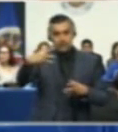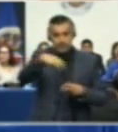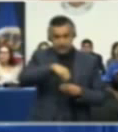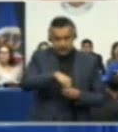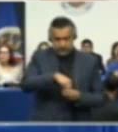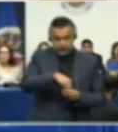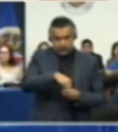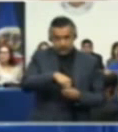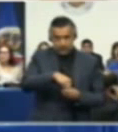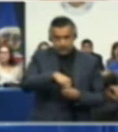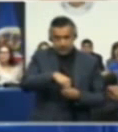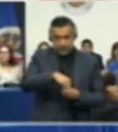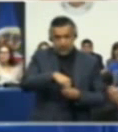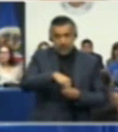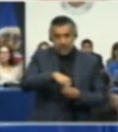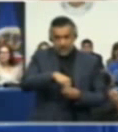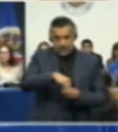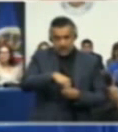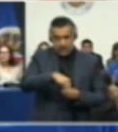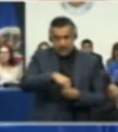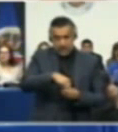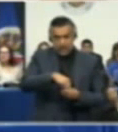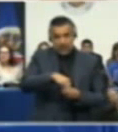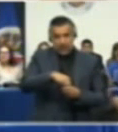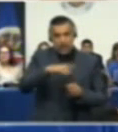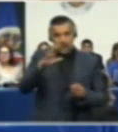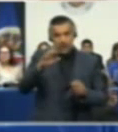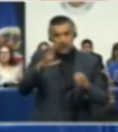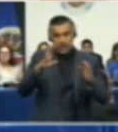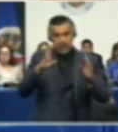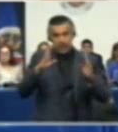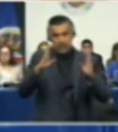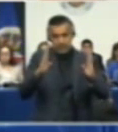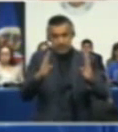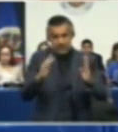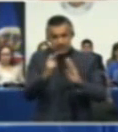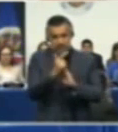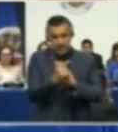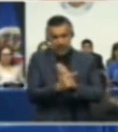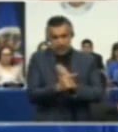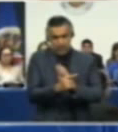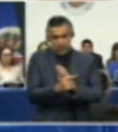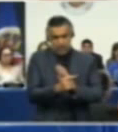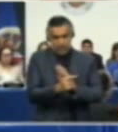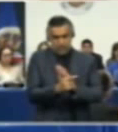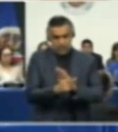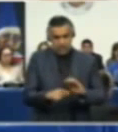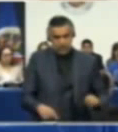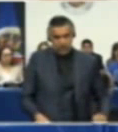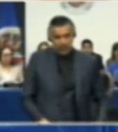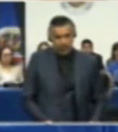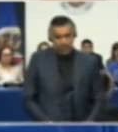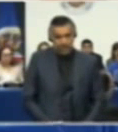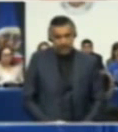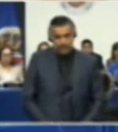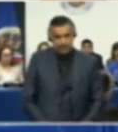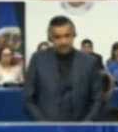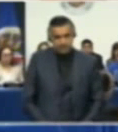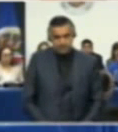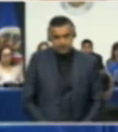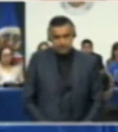Convención sobre los Derechos de la Persona con Discapacidad en Naciones Unidas, y que se encuentra consignada en el artículo 9 de nuestra